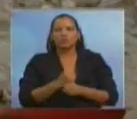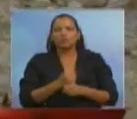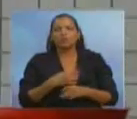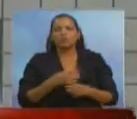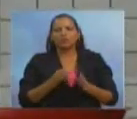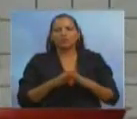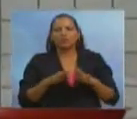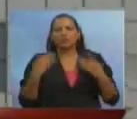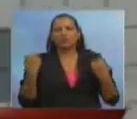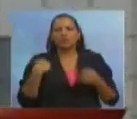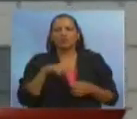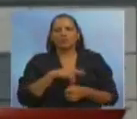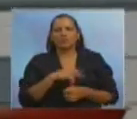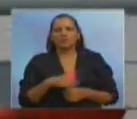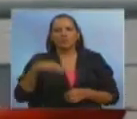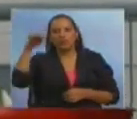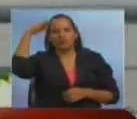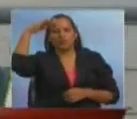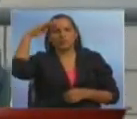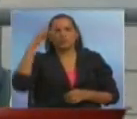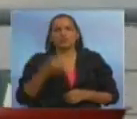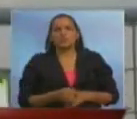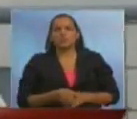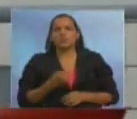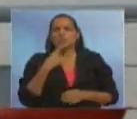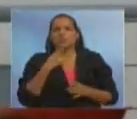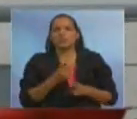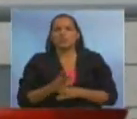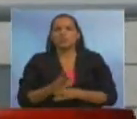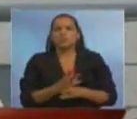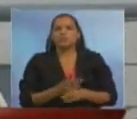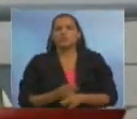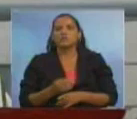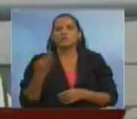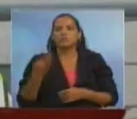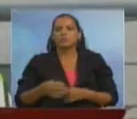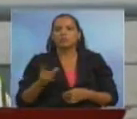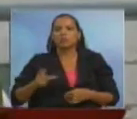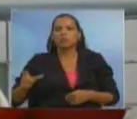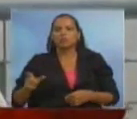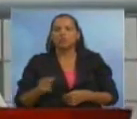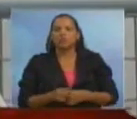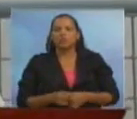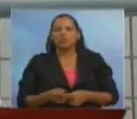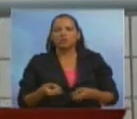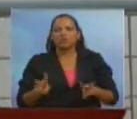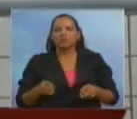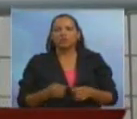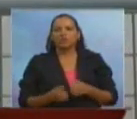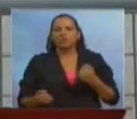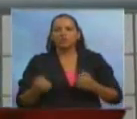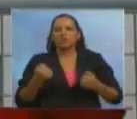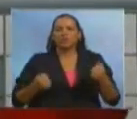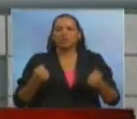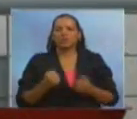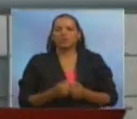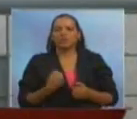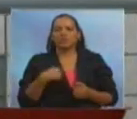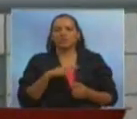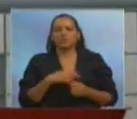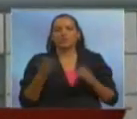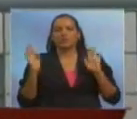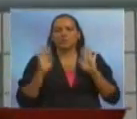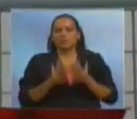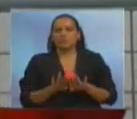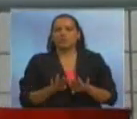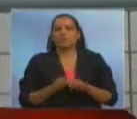autoricen su apertura. Nosotros como Policía Nacional, a fin de precautelar la seguridad de las personas y el transporte en sí, hemos montado